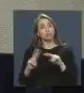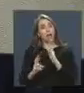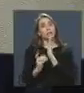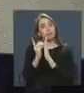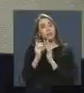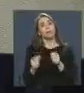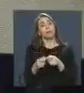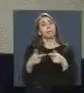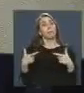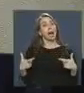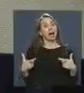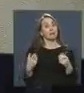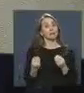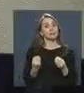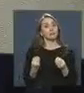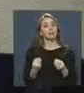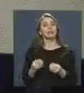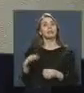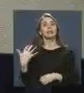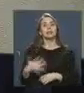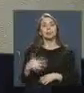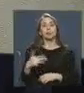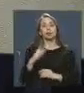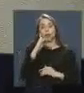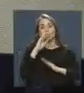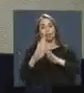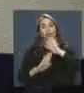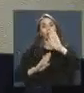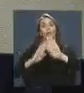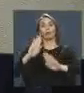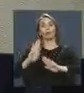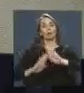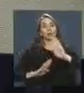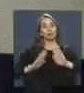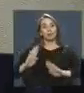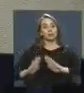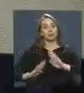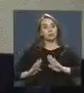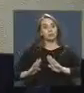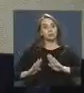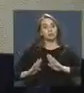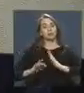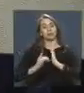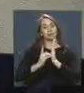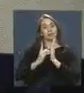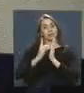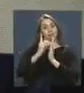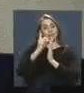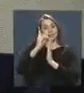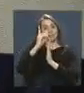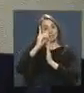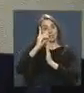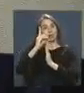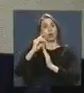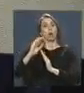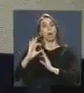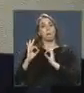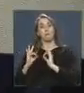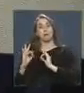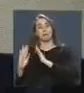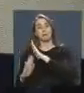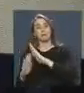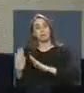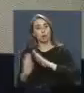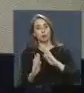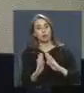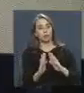expandan, enfatizando la importancia de preservar, conservar, desarrollar y